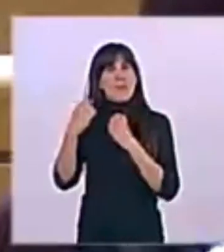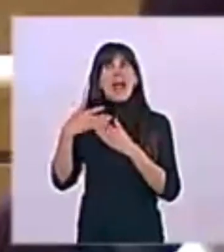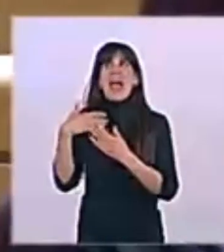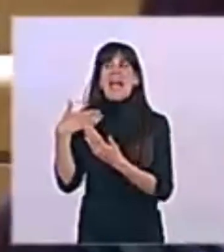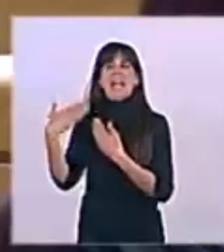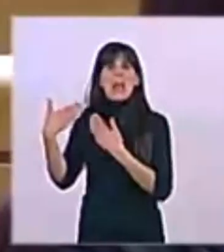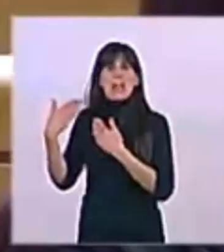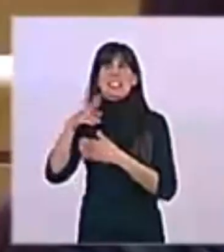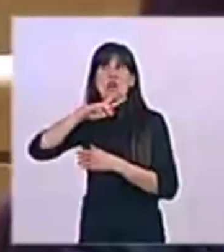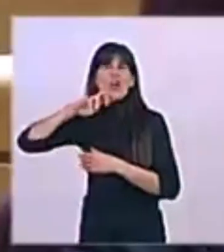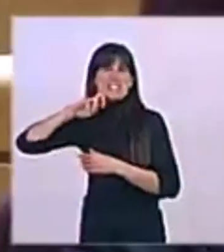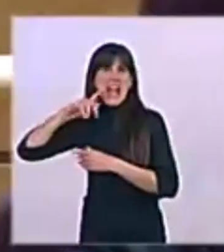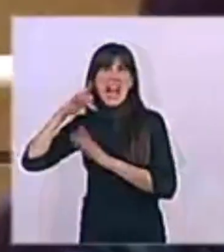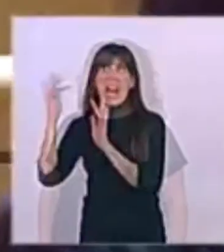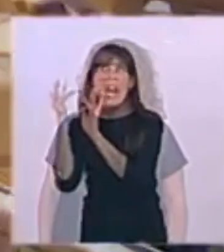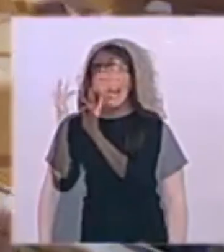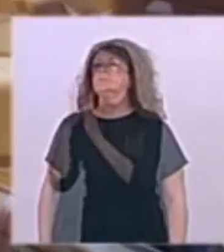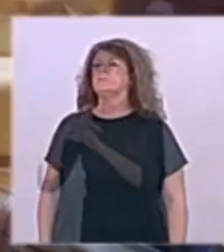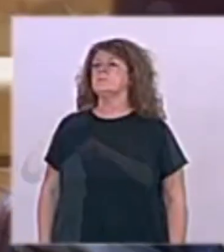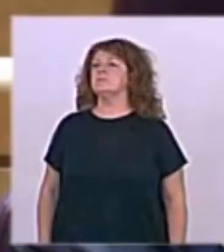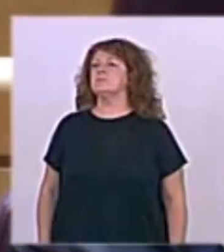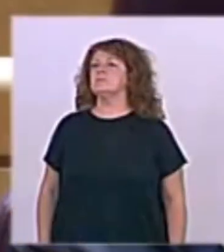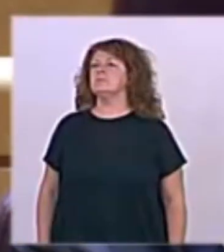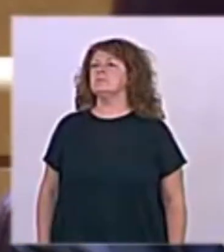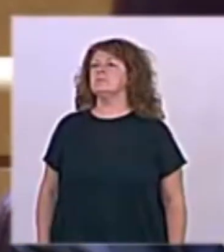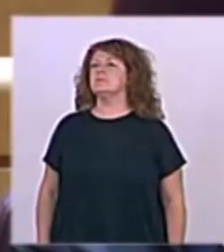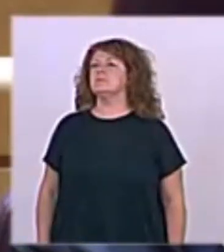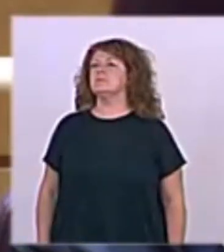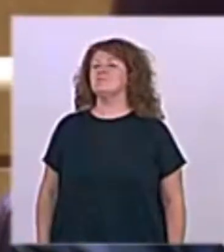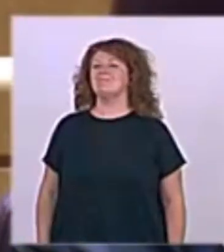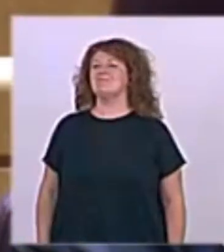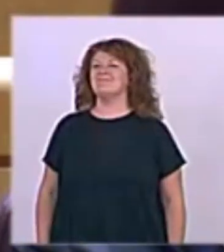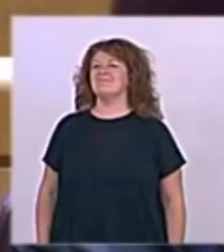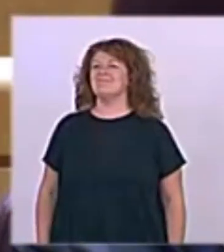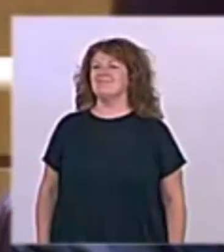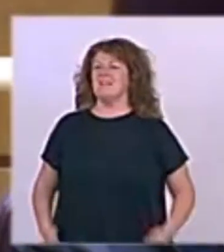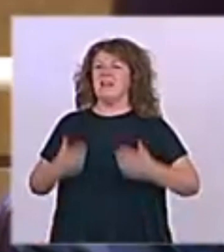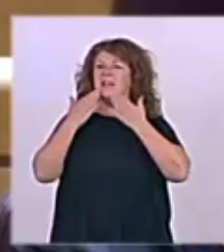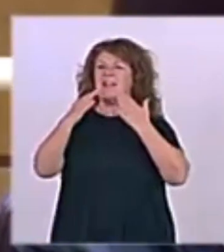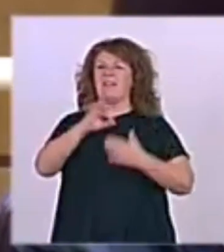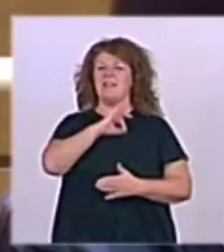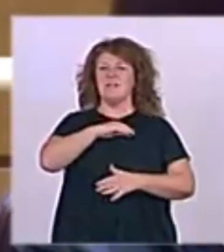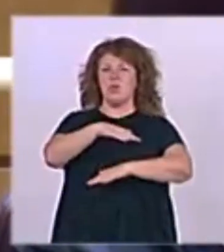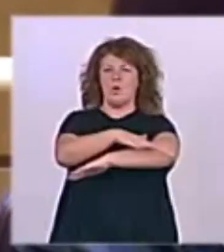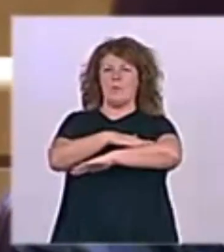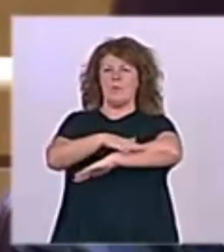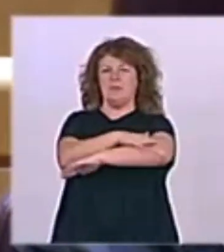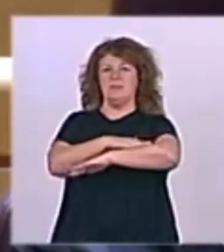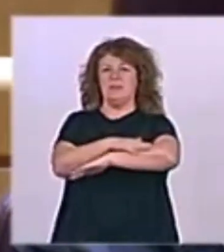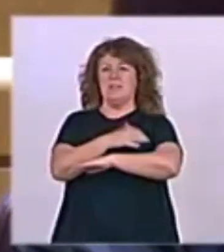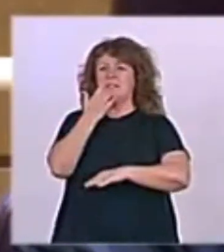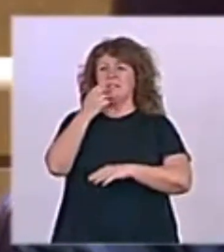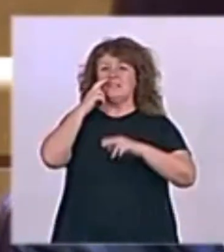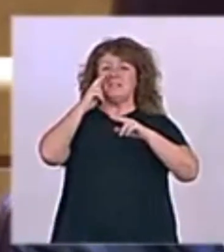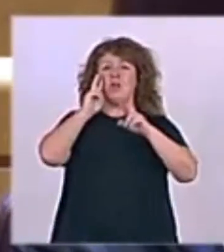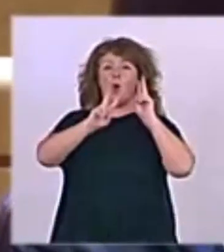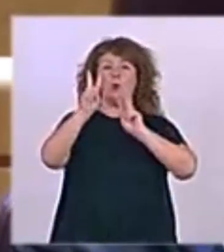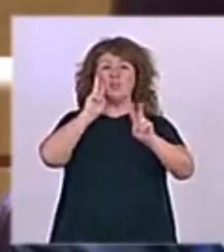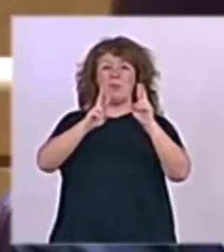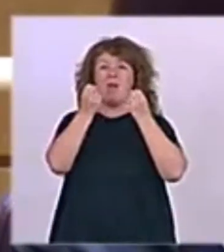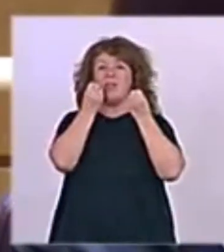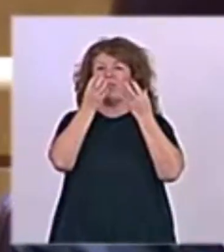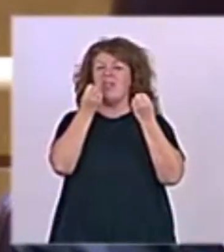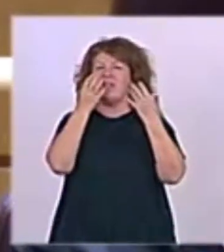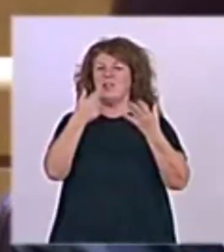Respuesta al respecto La verdad es que Si observamos Algunos de los datos Realmente no le encuentro La gracia que parece Le encuentra a usted